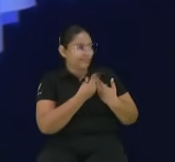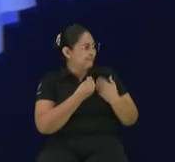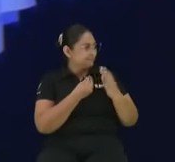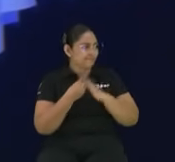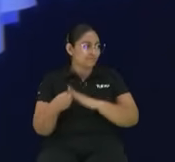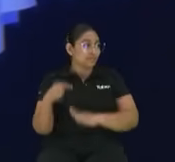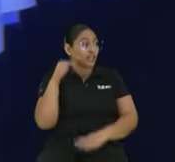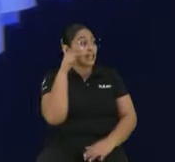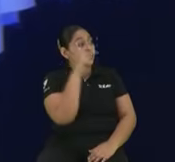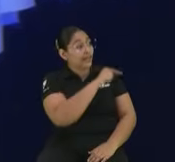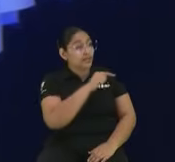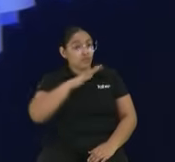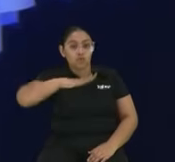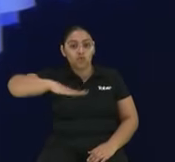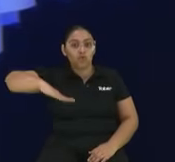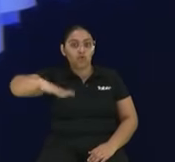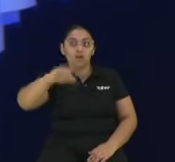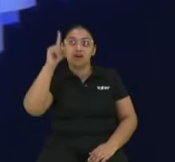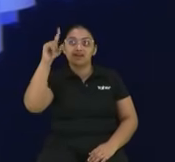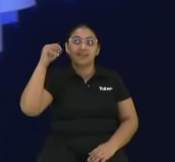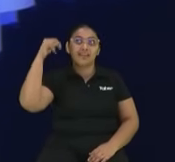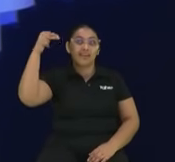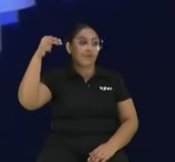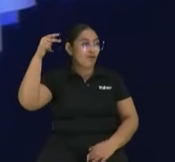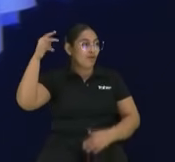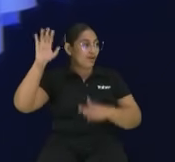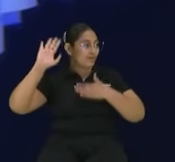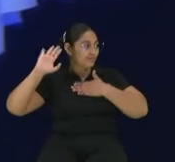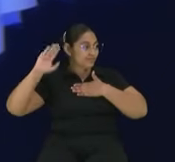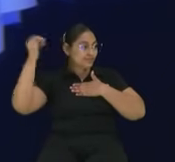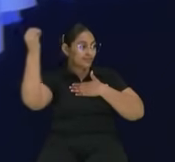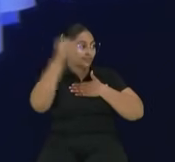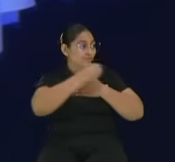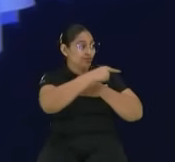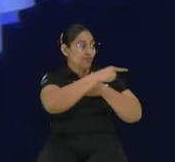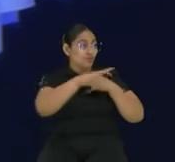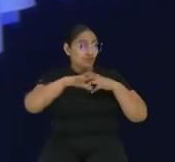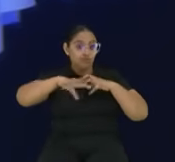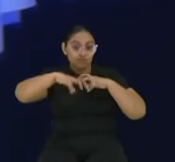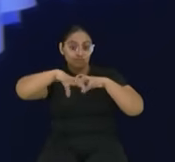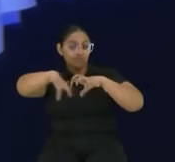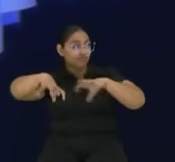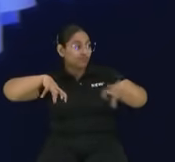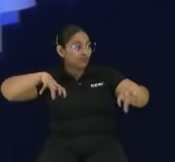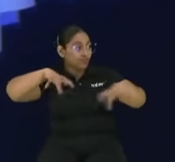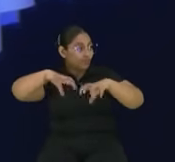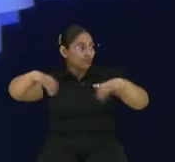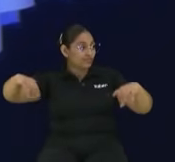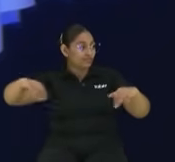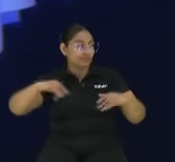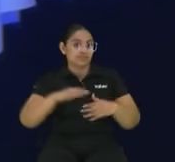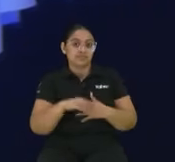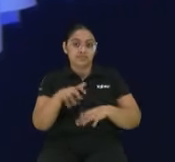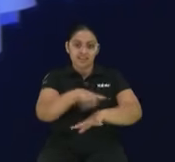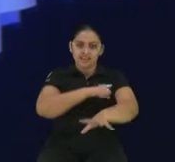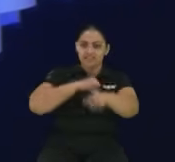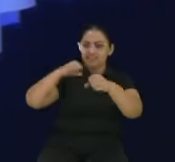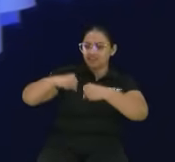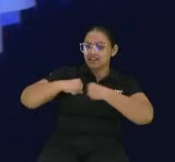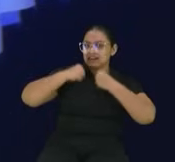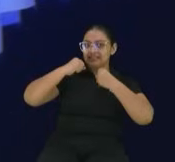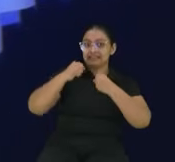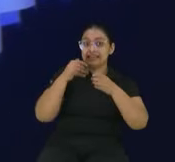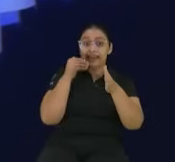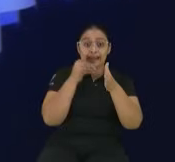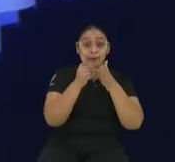repartirás la tierra que Je Dios prometió otra vez la valentía nace de la confianza en